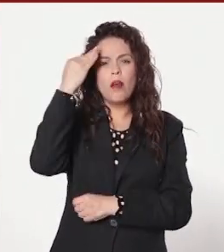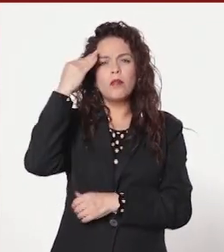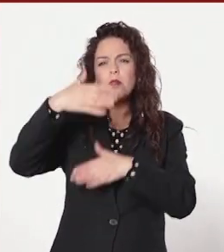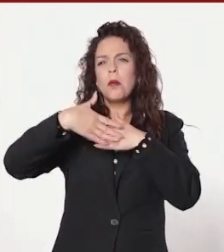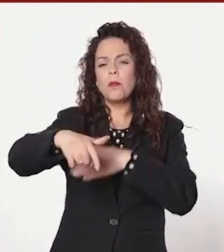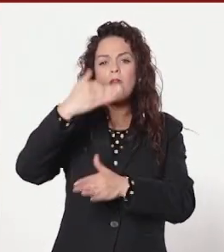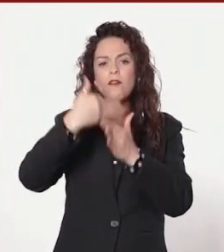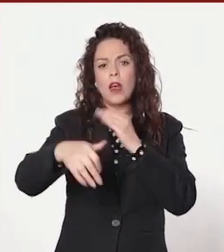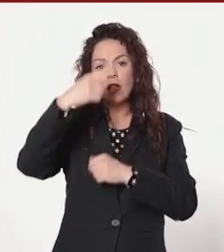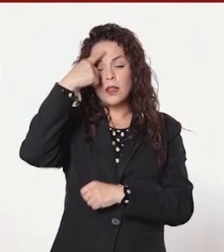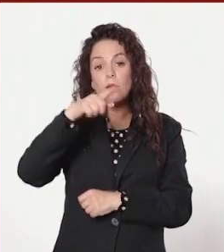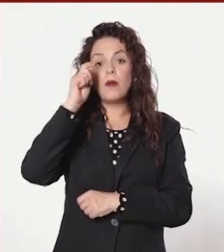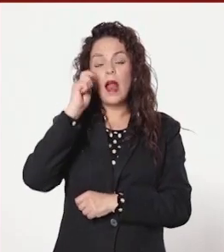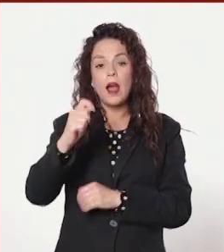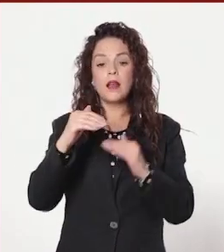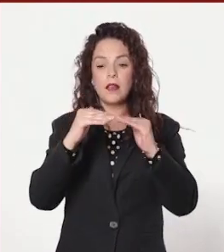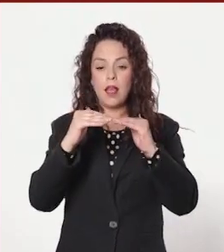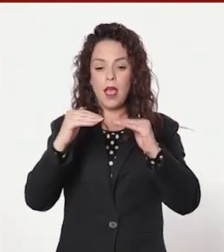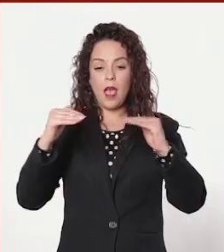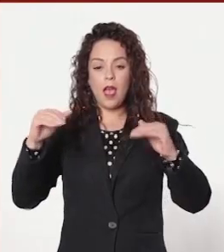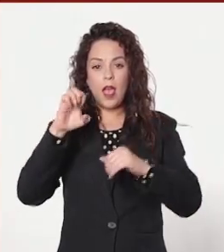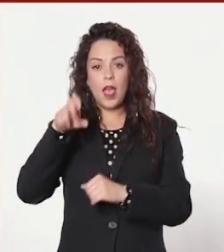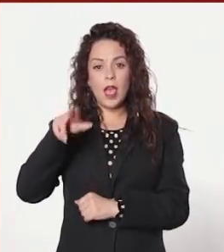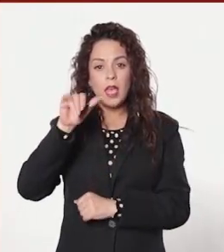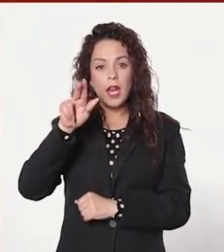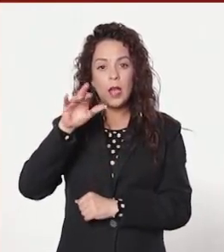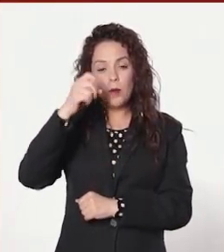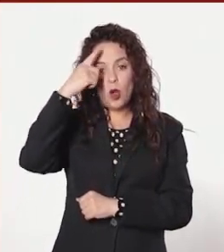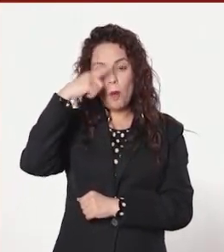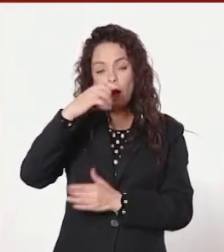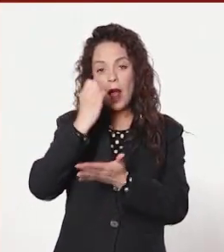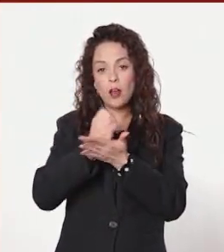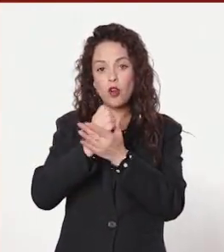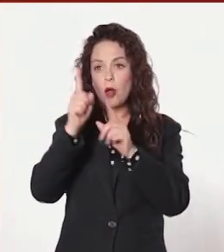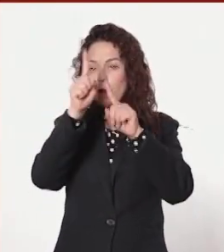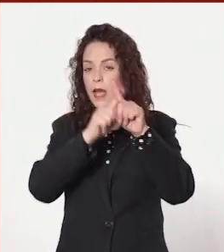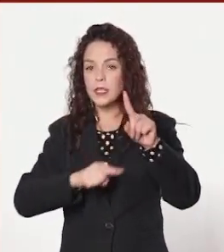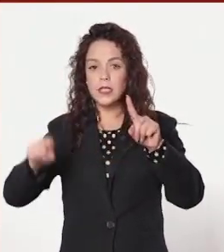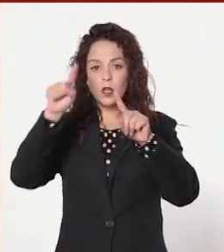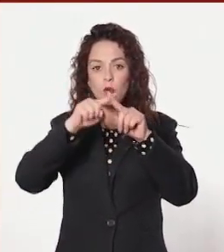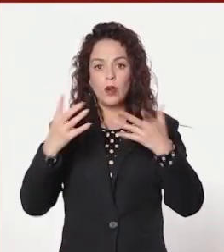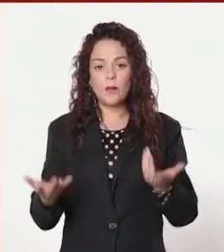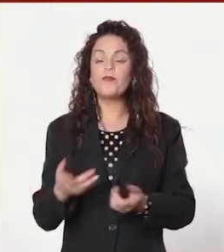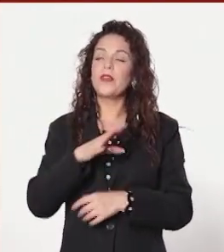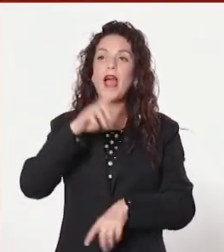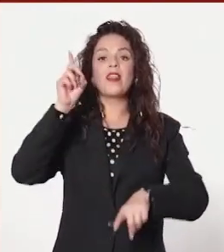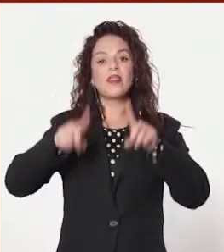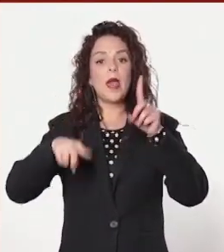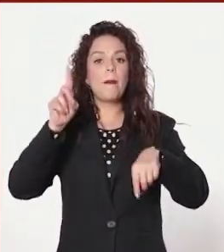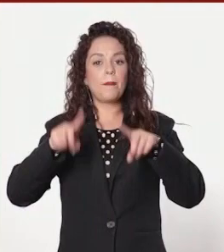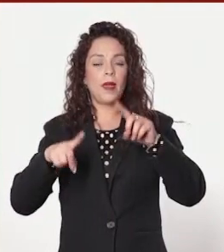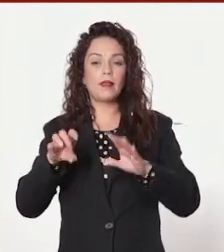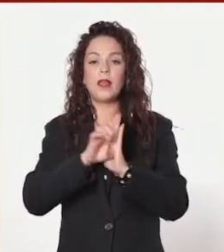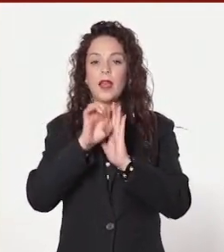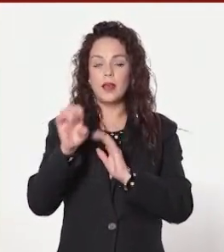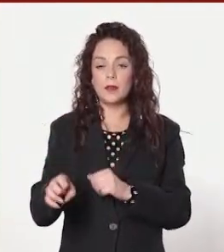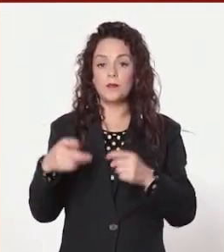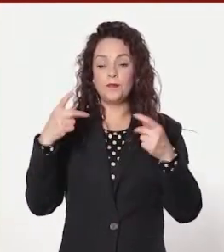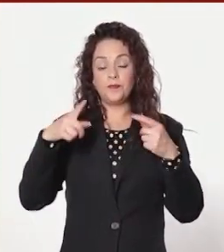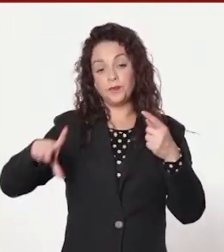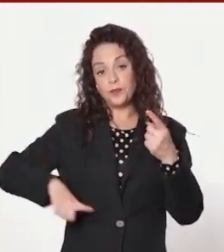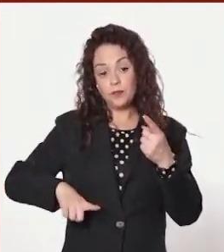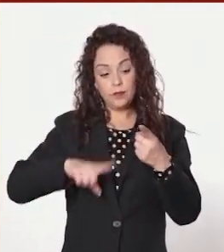en nuestro país, obviamente? Todo depende de qué tan bien y en sintonía trabajemos, como decía, consumidores,